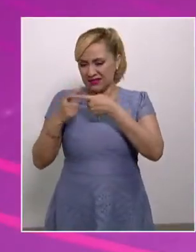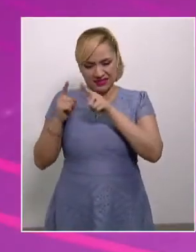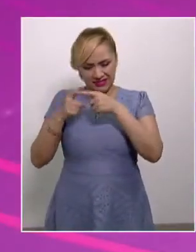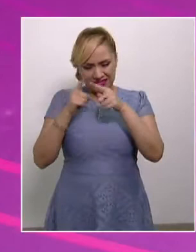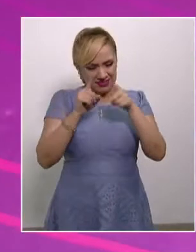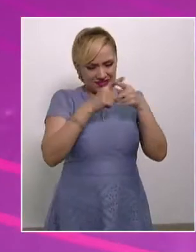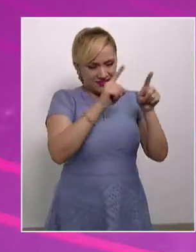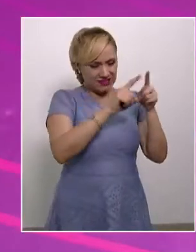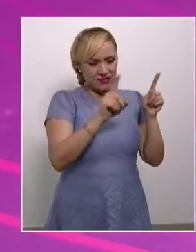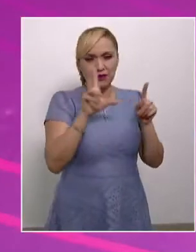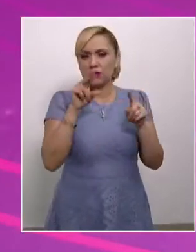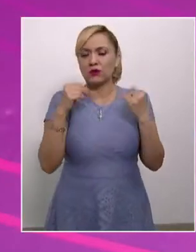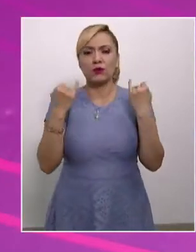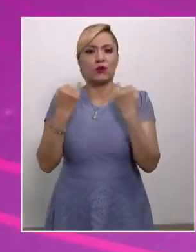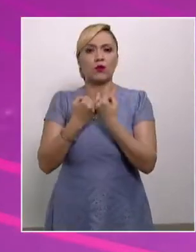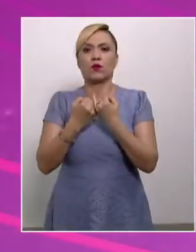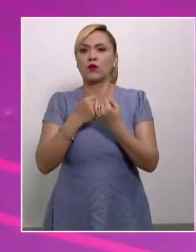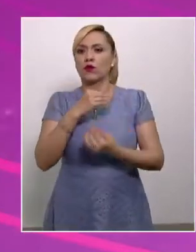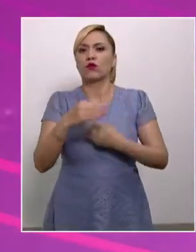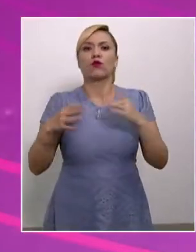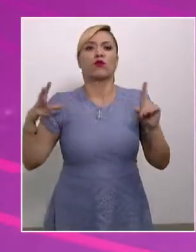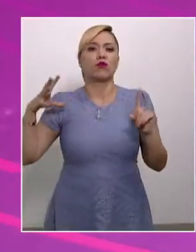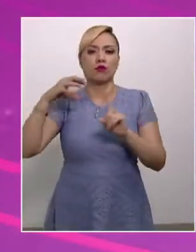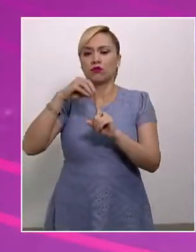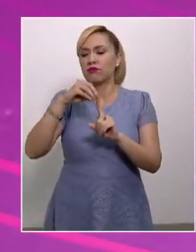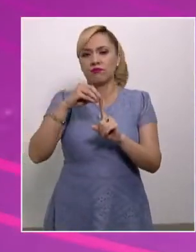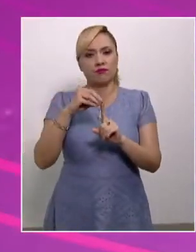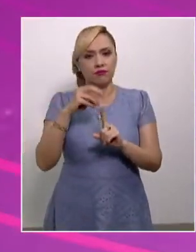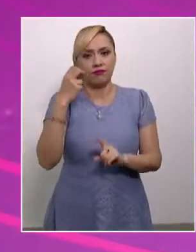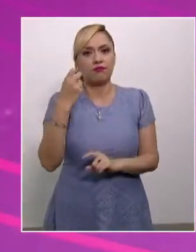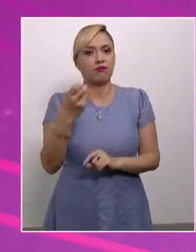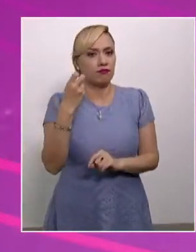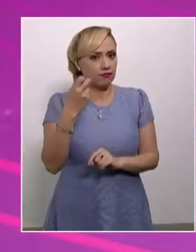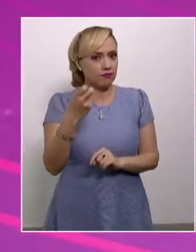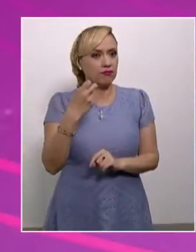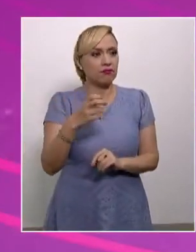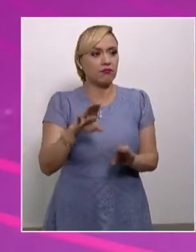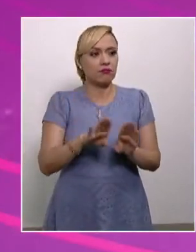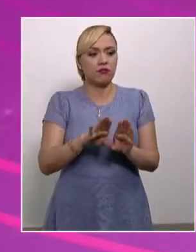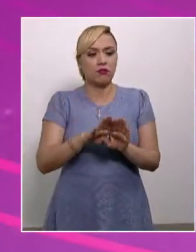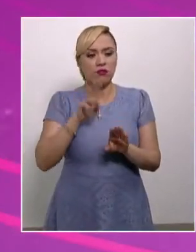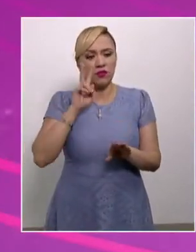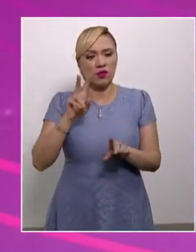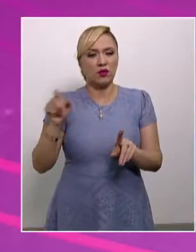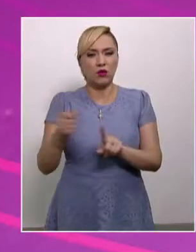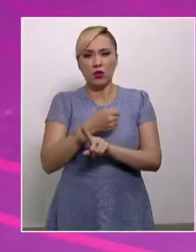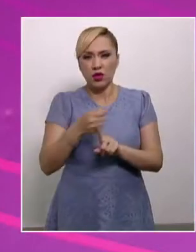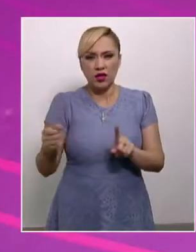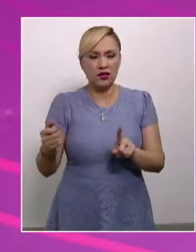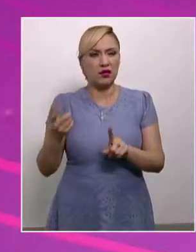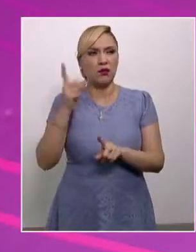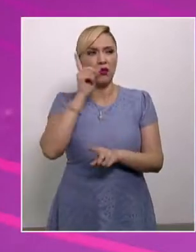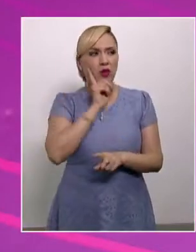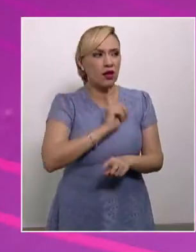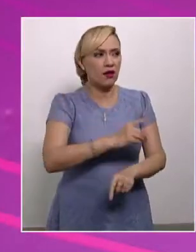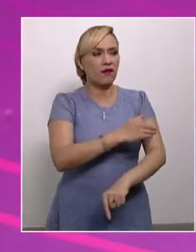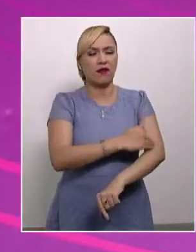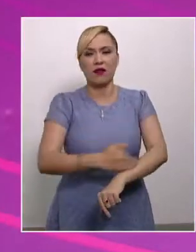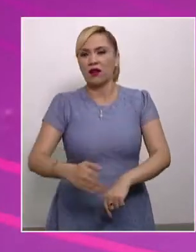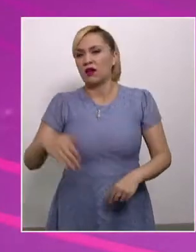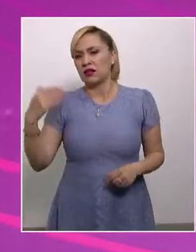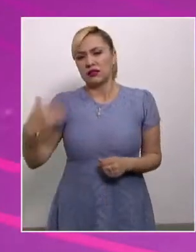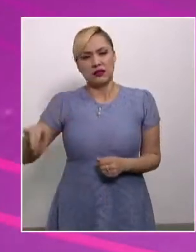genera a otro, y eso es un poquito con lo que se va trabajando en el ambiente. Pero sí, el tema de violencia en mujeres y en familias es